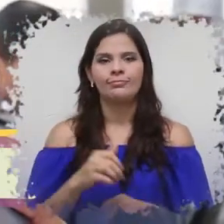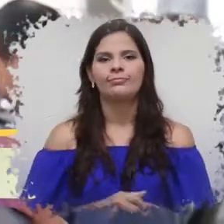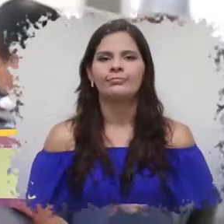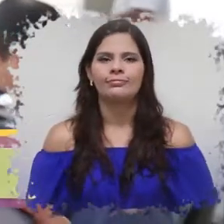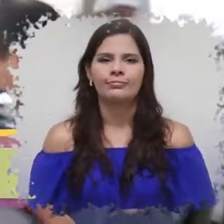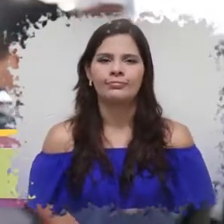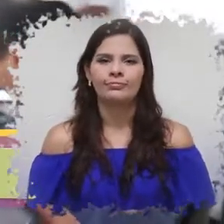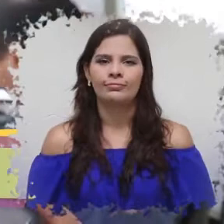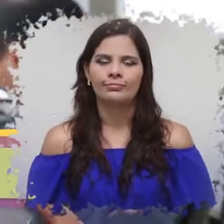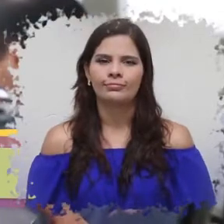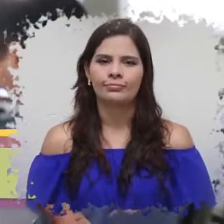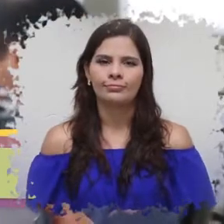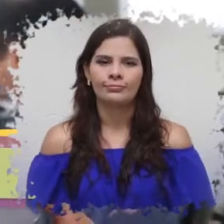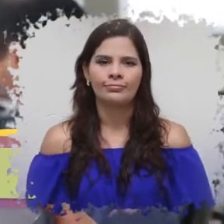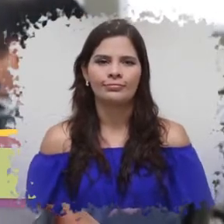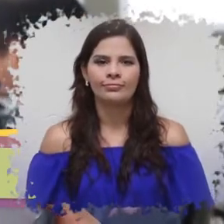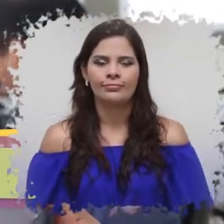trabajar